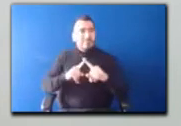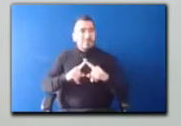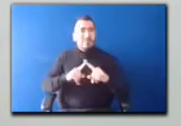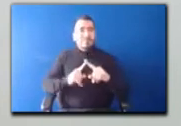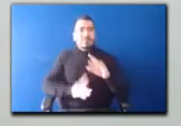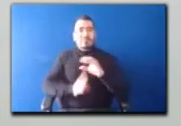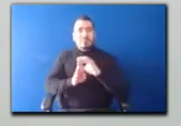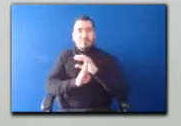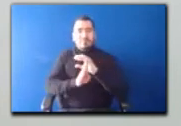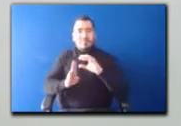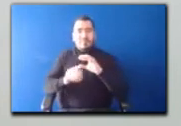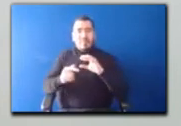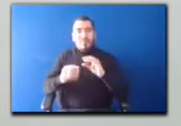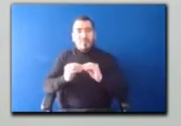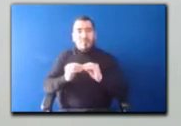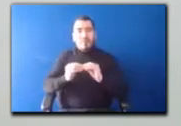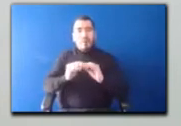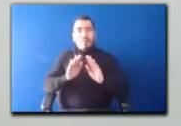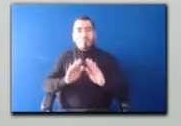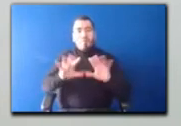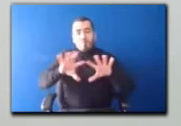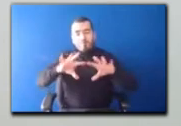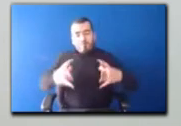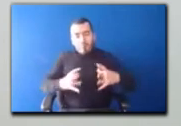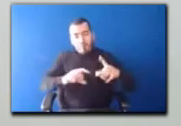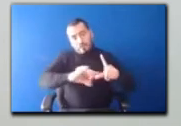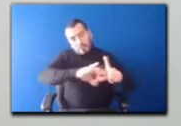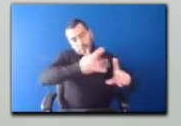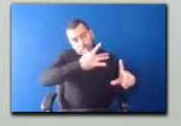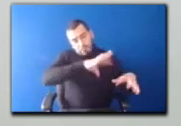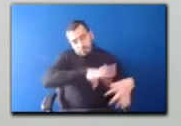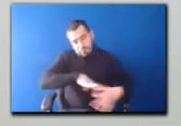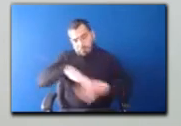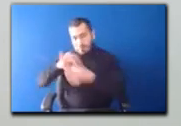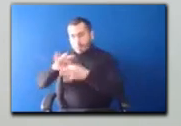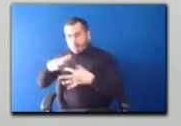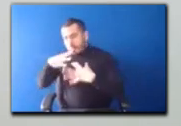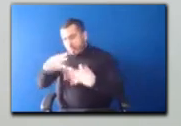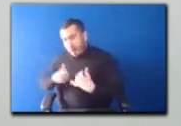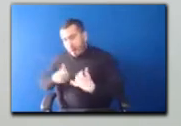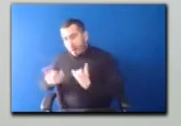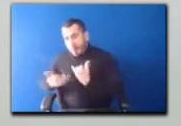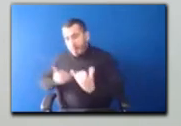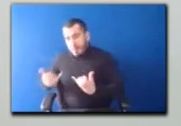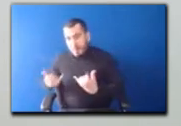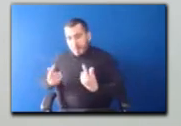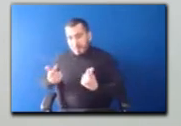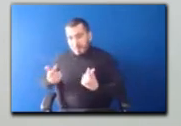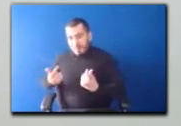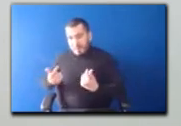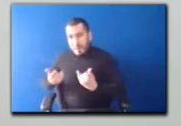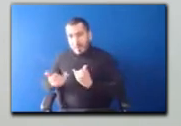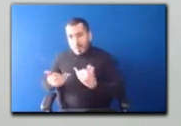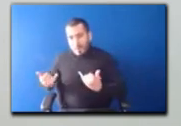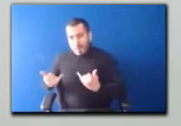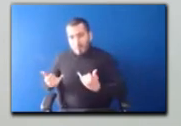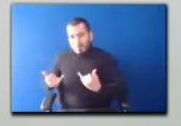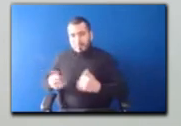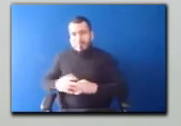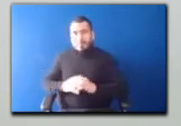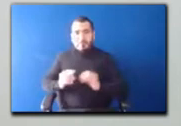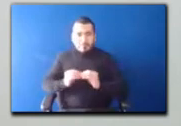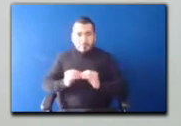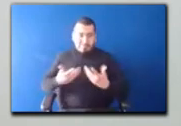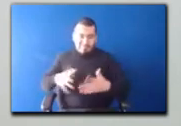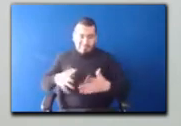ese mundo virtual de ese criptoactivo con ese mundo real o físico que son el dinero en efectivo. Hemos aprendido,